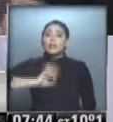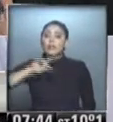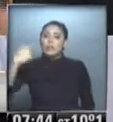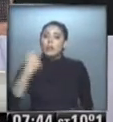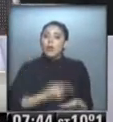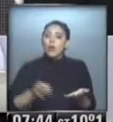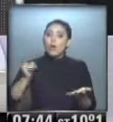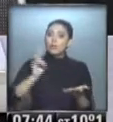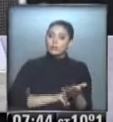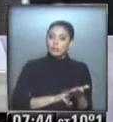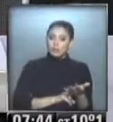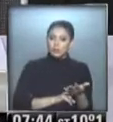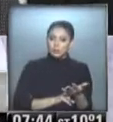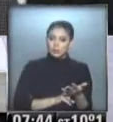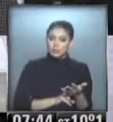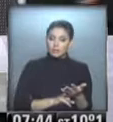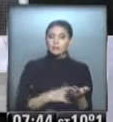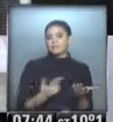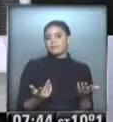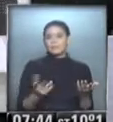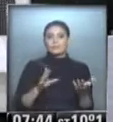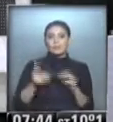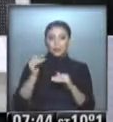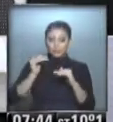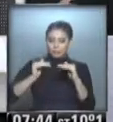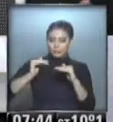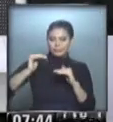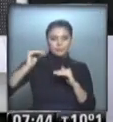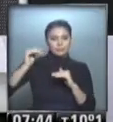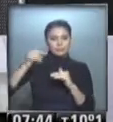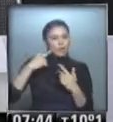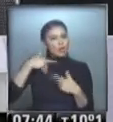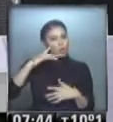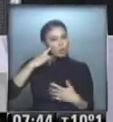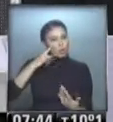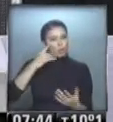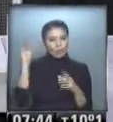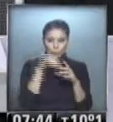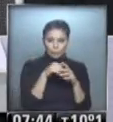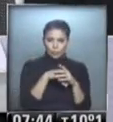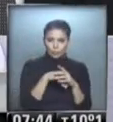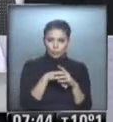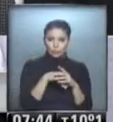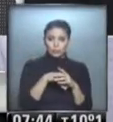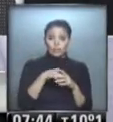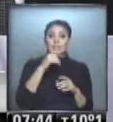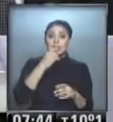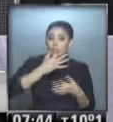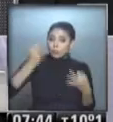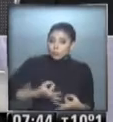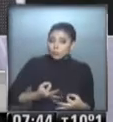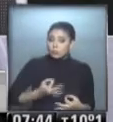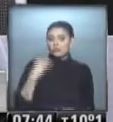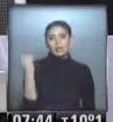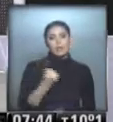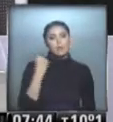viene volvería a tener digamos cierta amplitud cierta comodidad del presupuesto con un superávit que si se cumple es